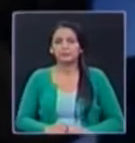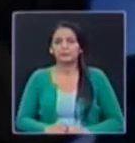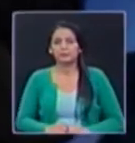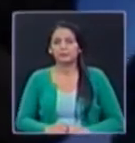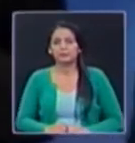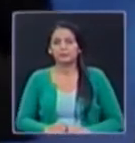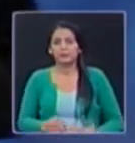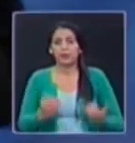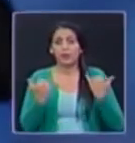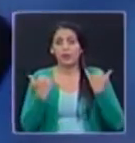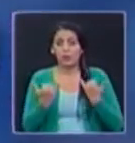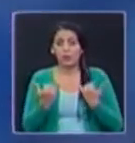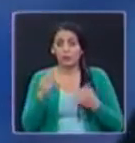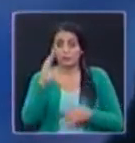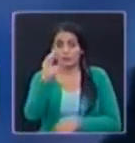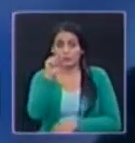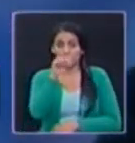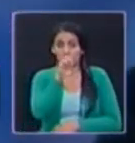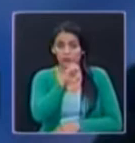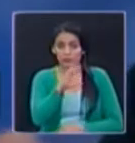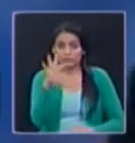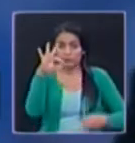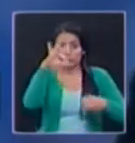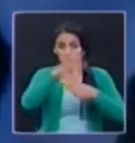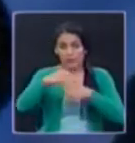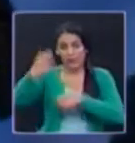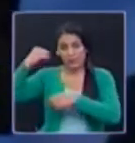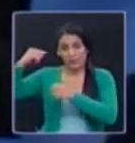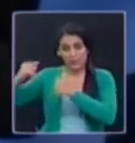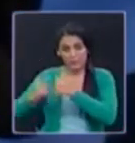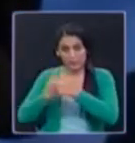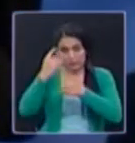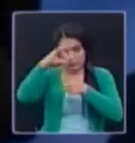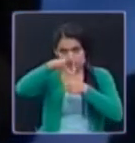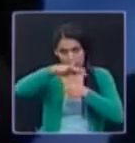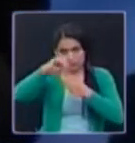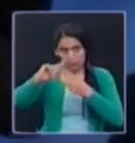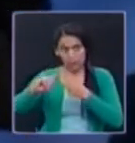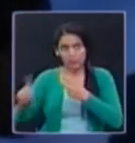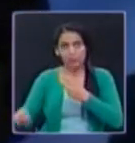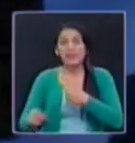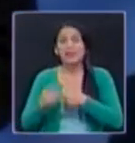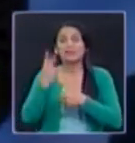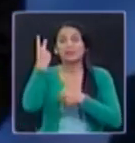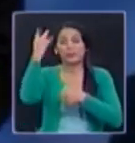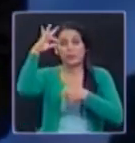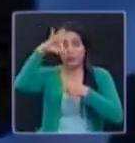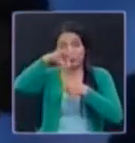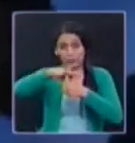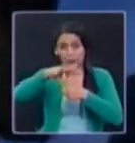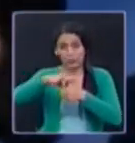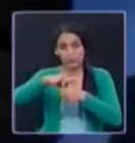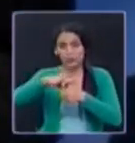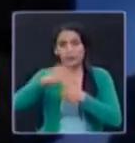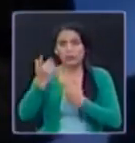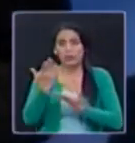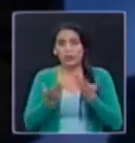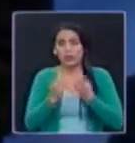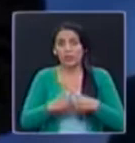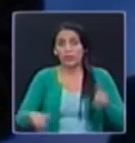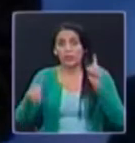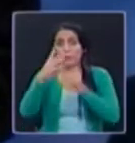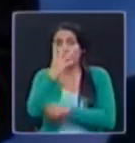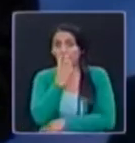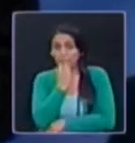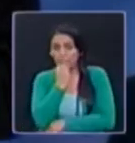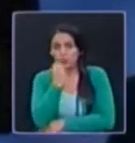Consejo Nacional Electoral, ni en primera ni en segunda vuelta, nunca le dejó al país sin datos, nunca le dejó